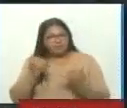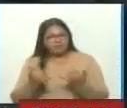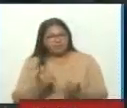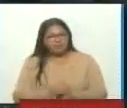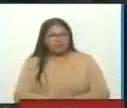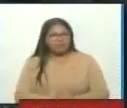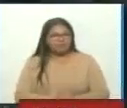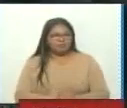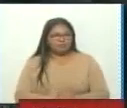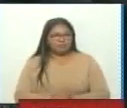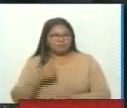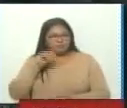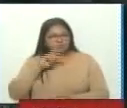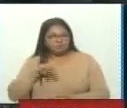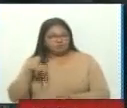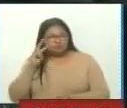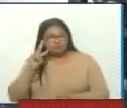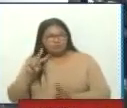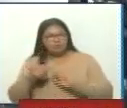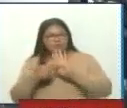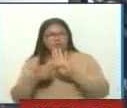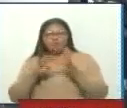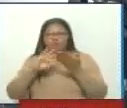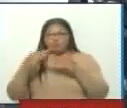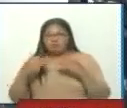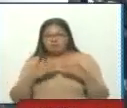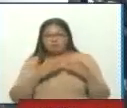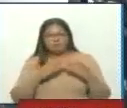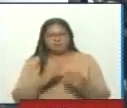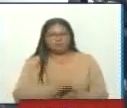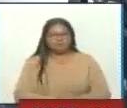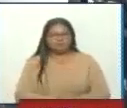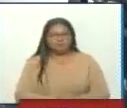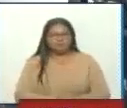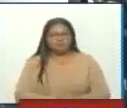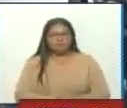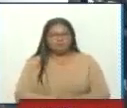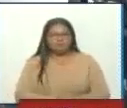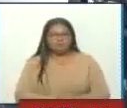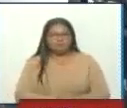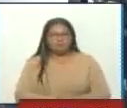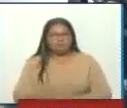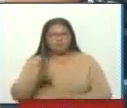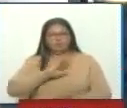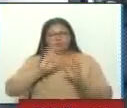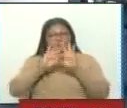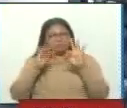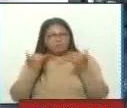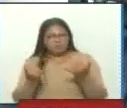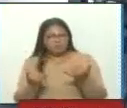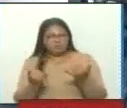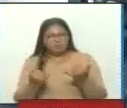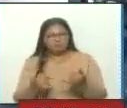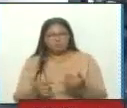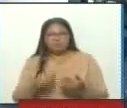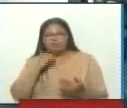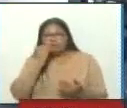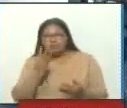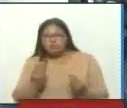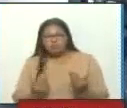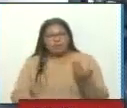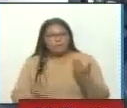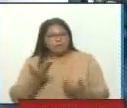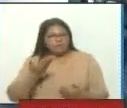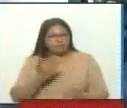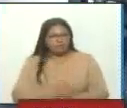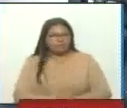digamos, reclaman los compañeros de los medios comunitarios. Porque todavía hay una masa bien importante, hay unos medios muy